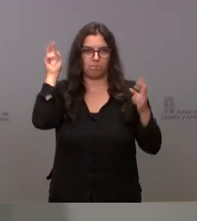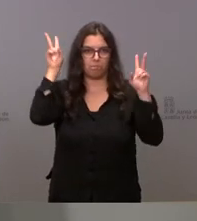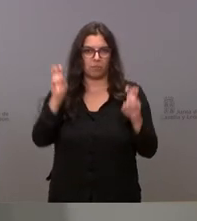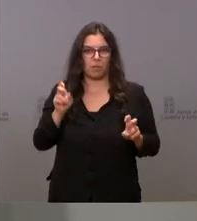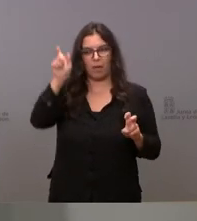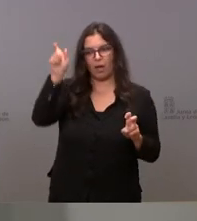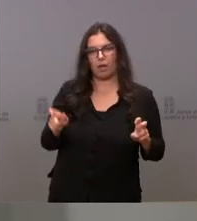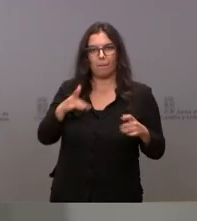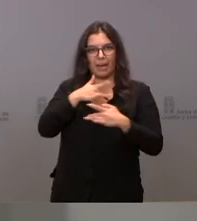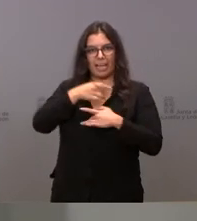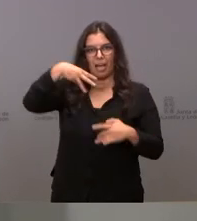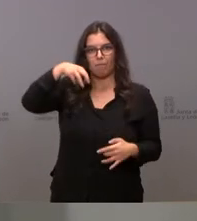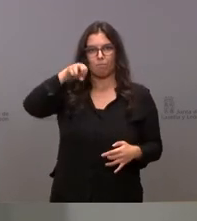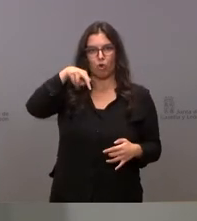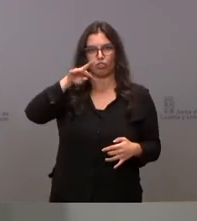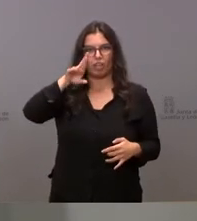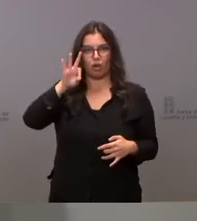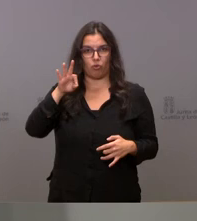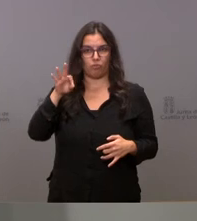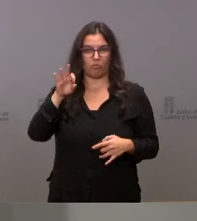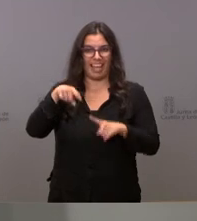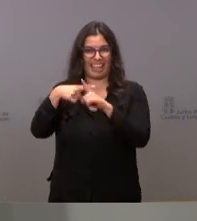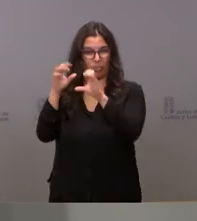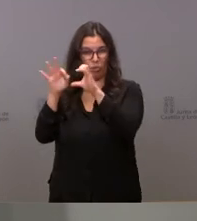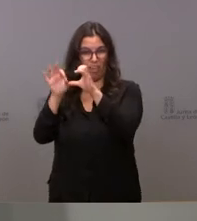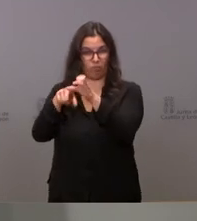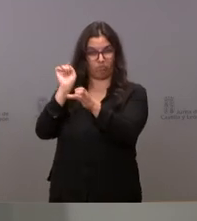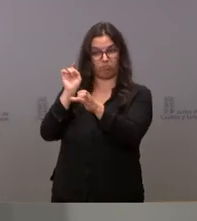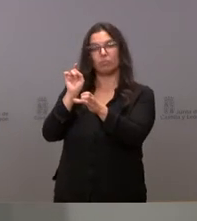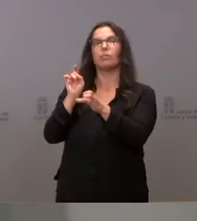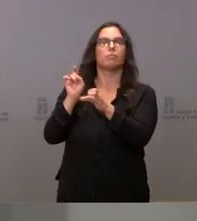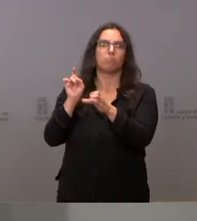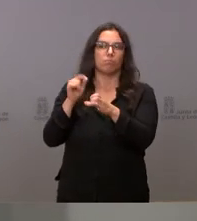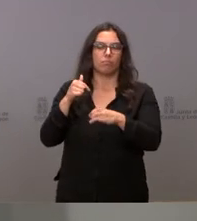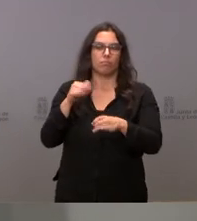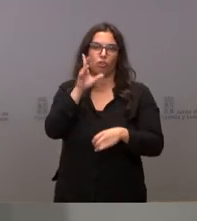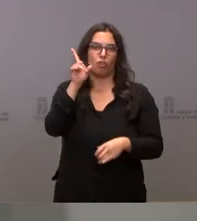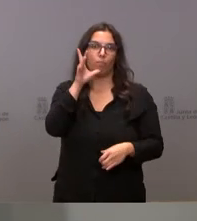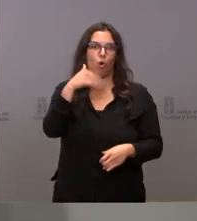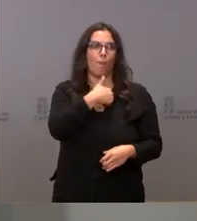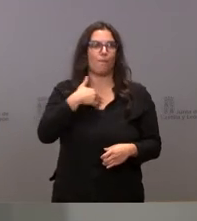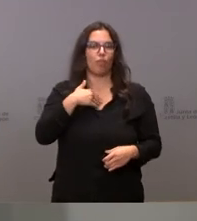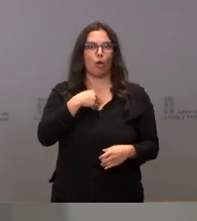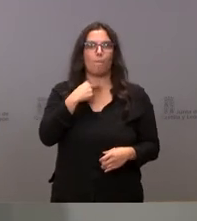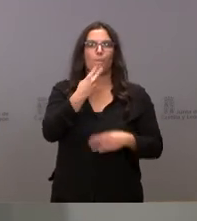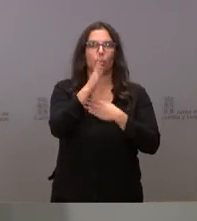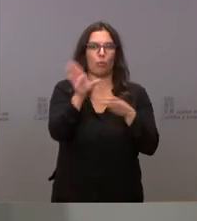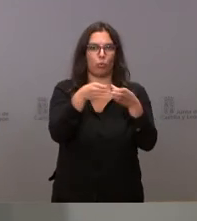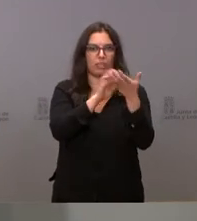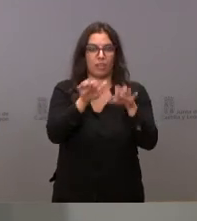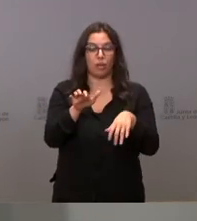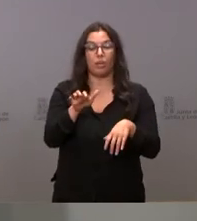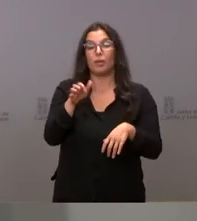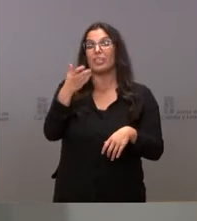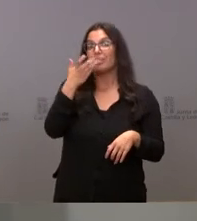sobre María Montero, no creo que sea lo que se espera del portavoz de la Junta, pero si usted me pregunta si esa posición puede arrastrar a